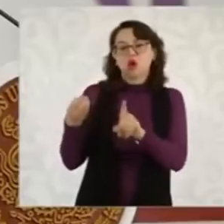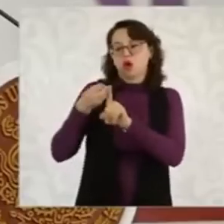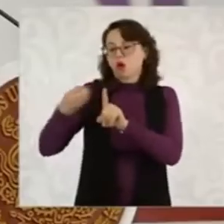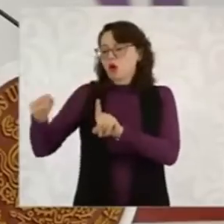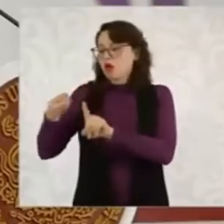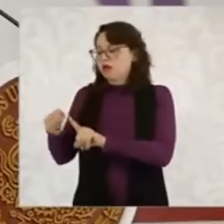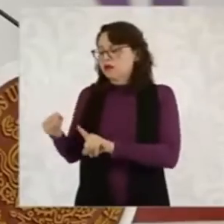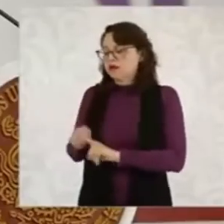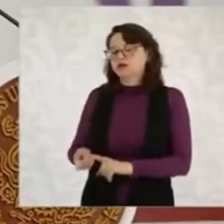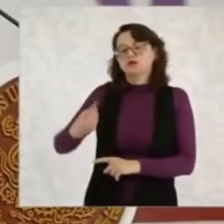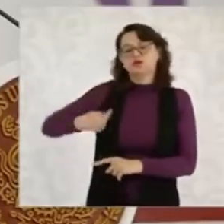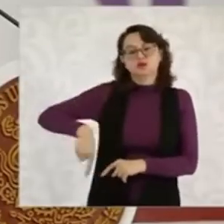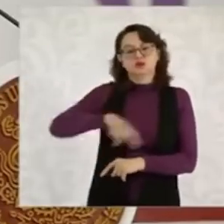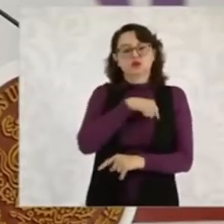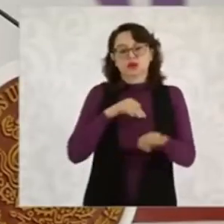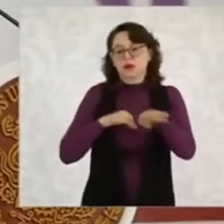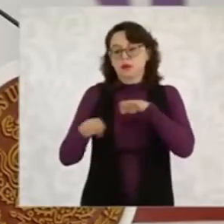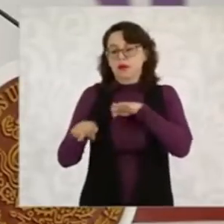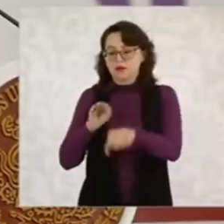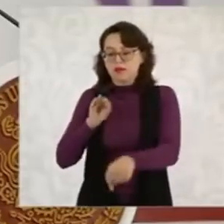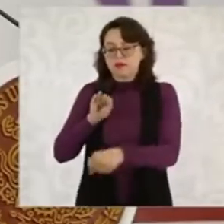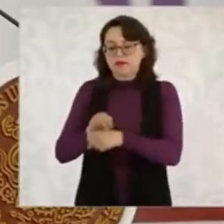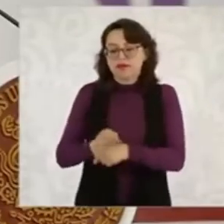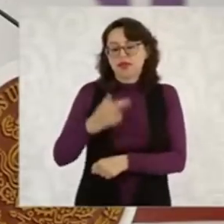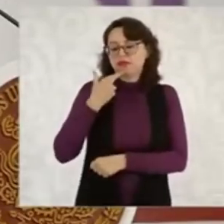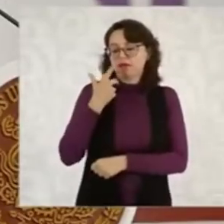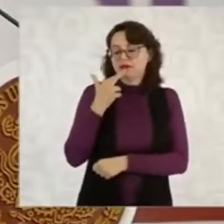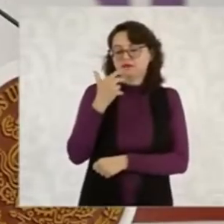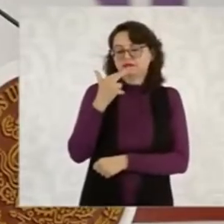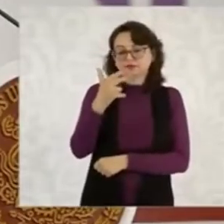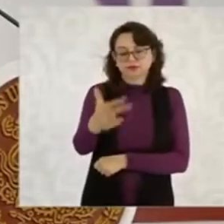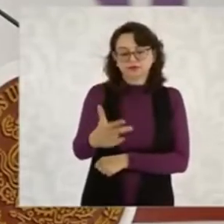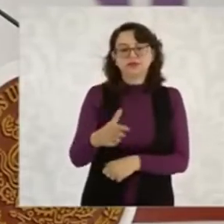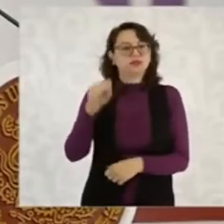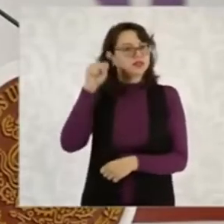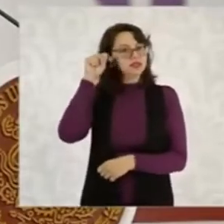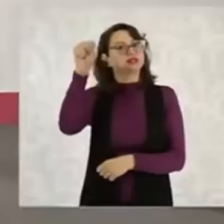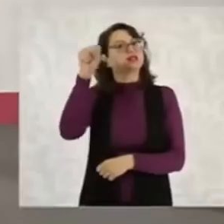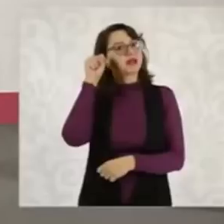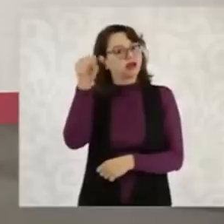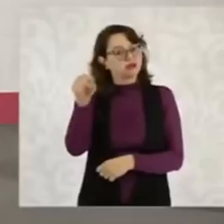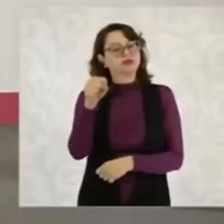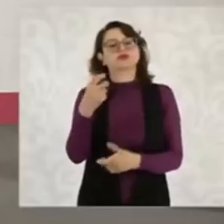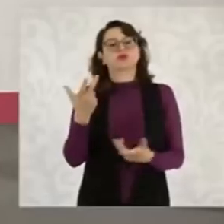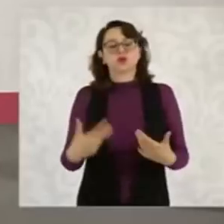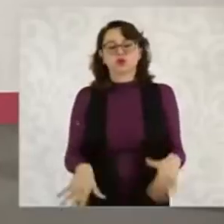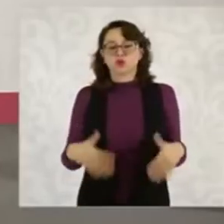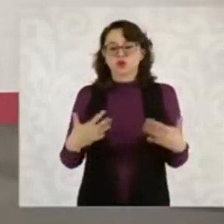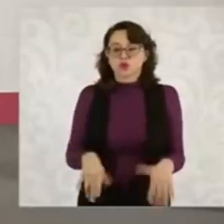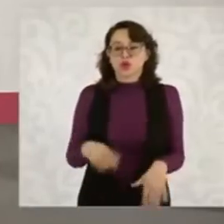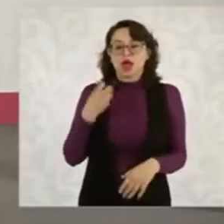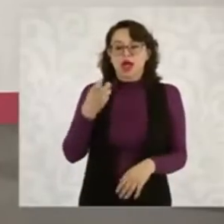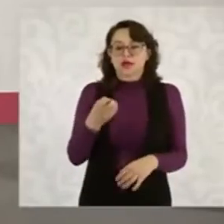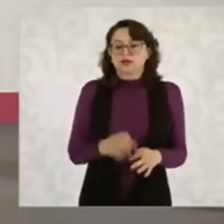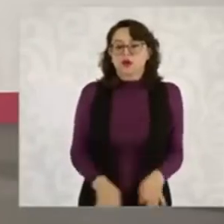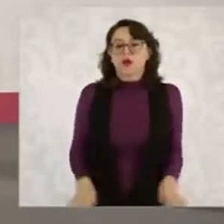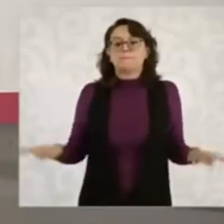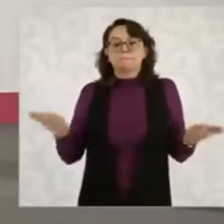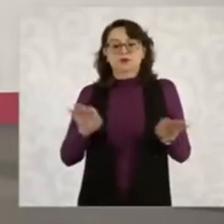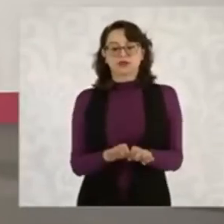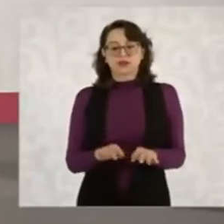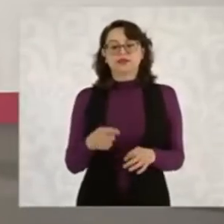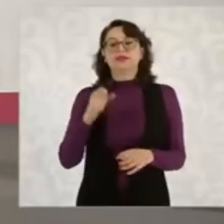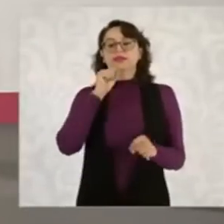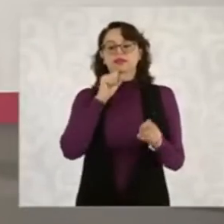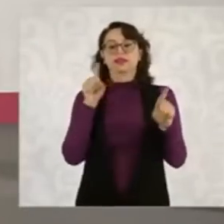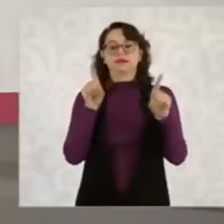demandar nuestro trabajo y poder mejorarlo mediante la organización sindical. Este avance no solamente es importante para México,